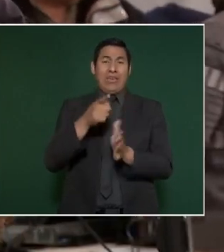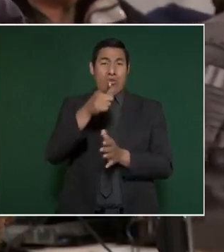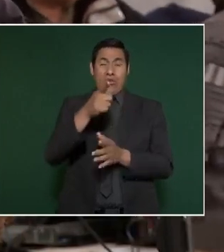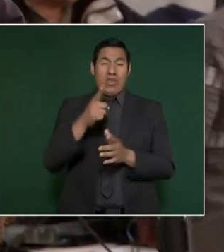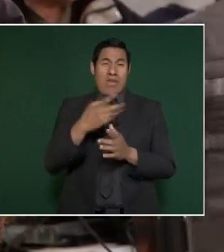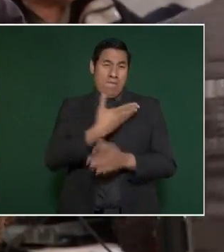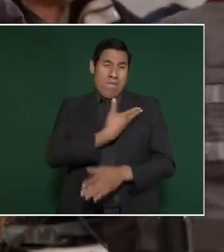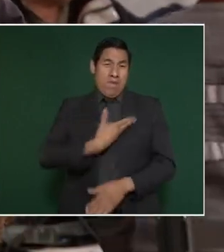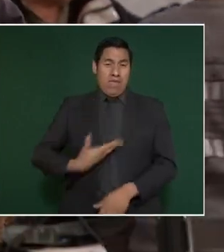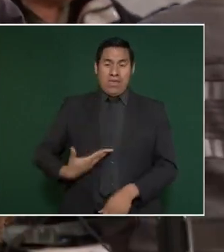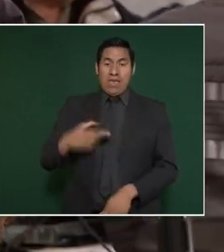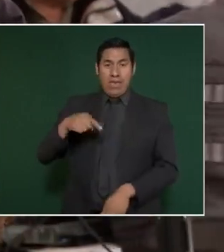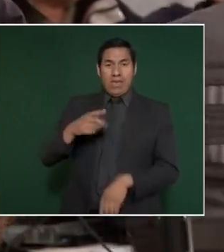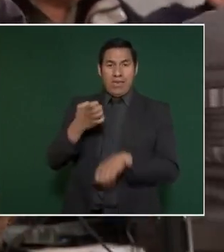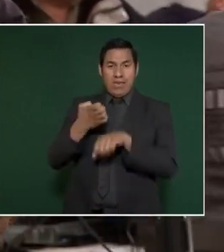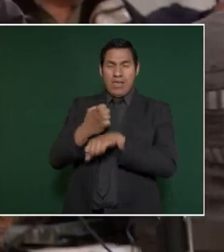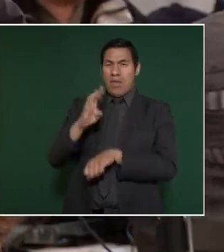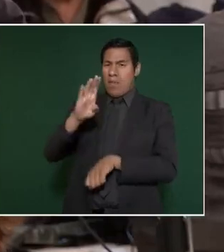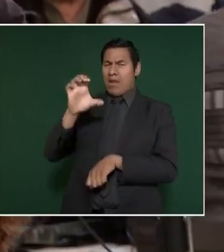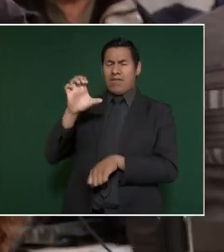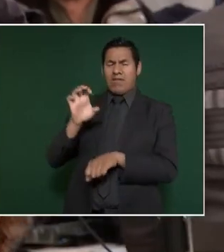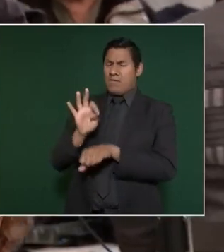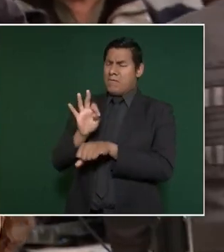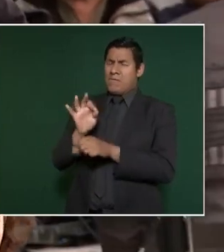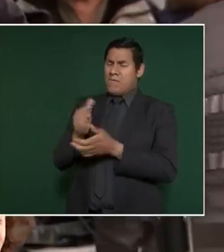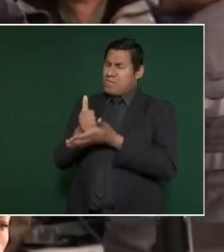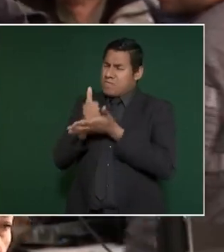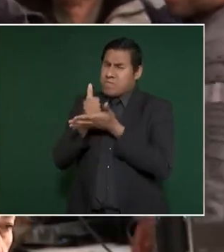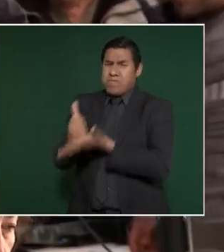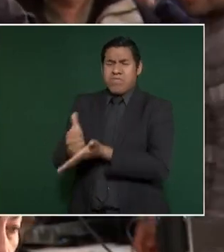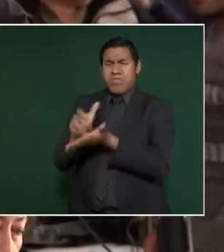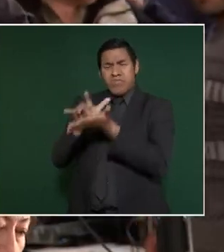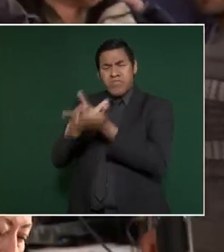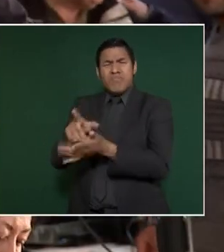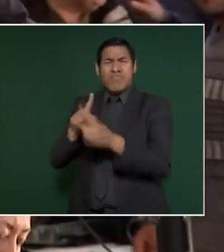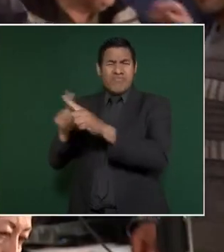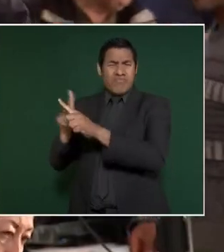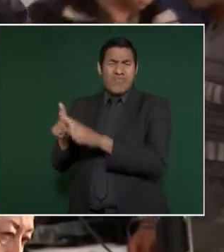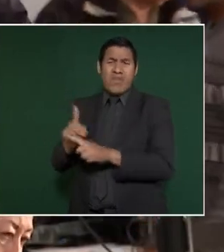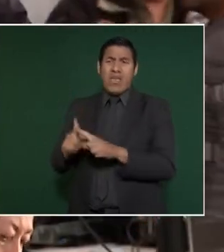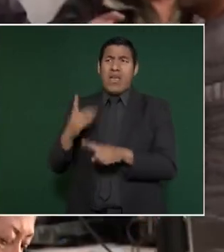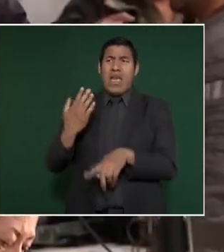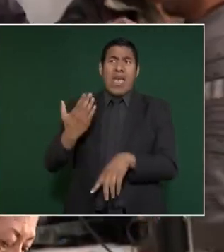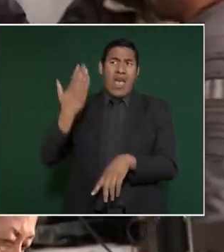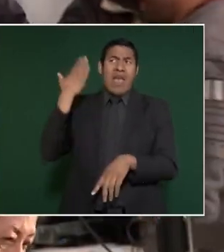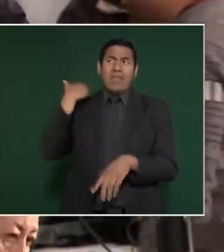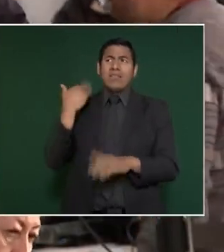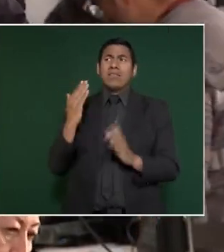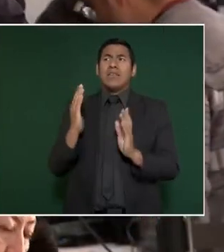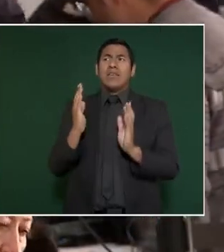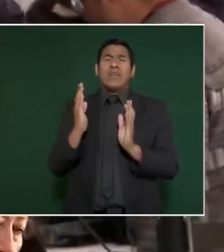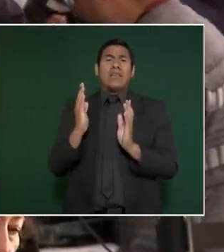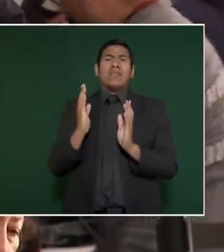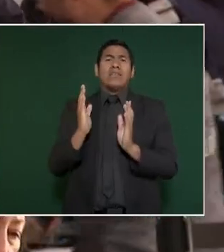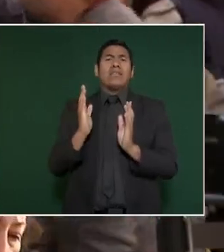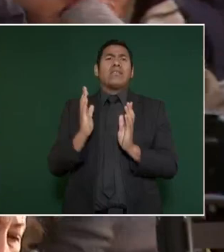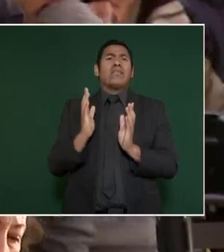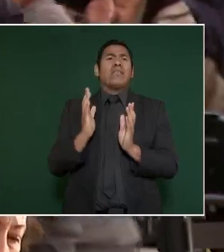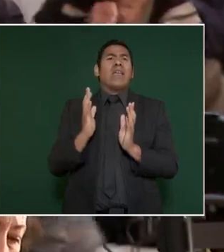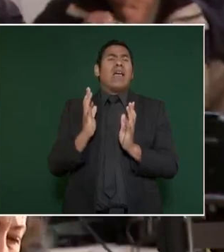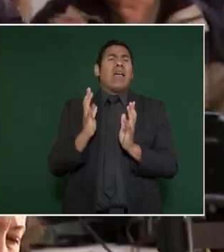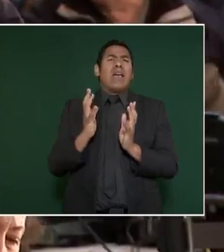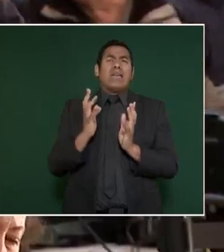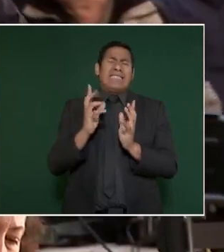de Baja California a pesar a pesar de lo que hemos comentado el golpeteo que hay en diversas